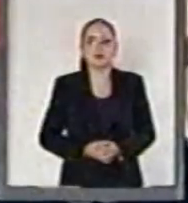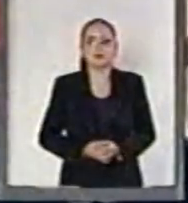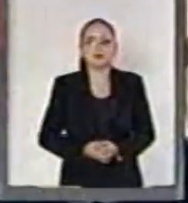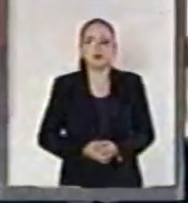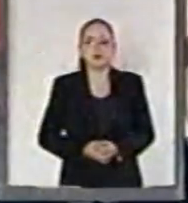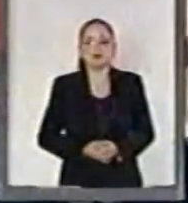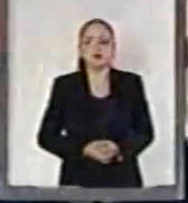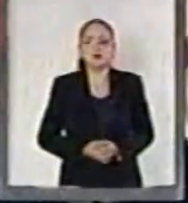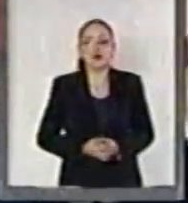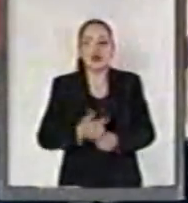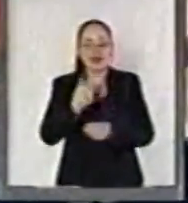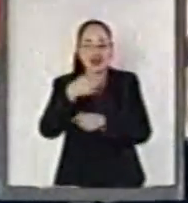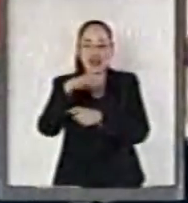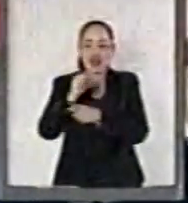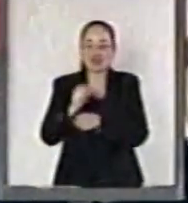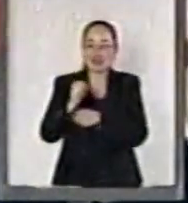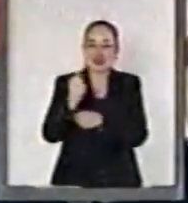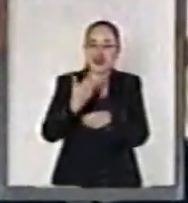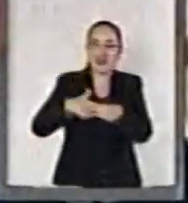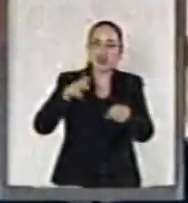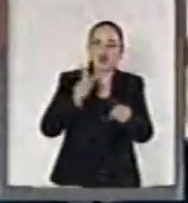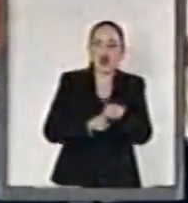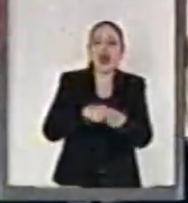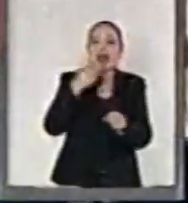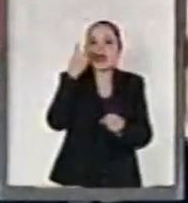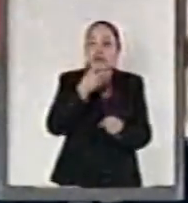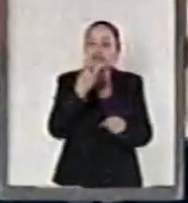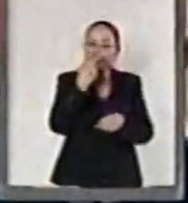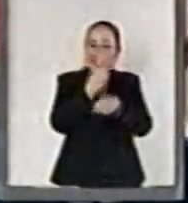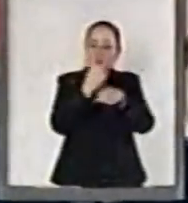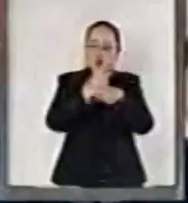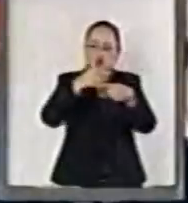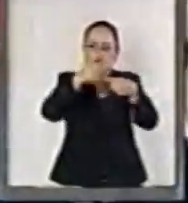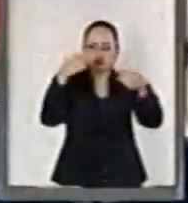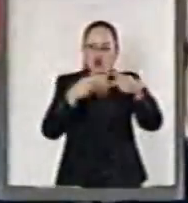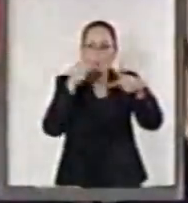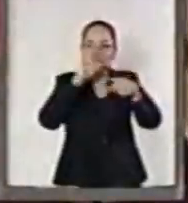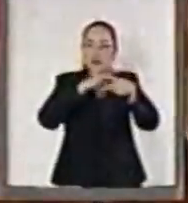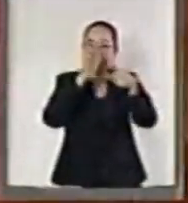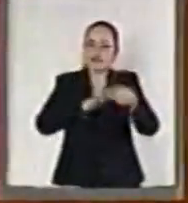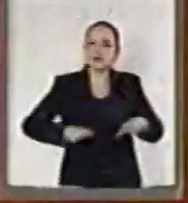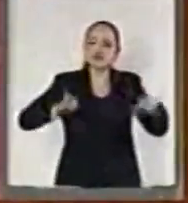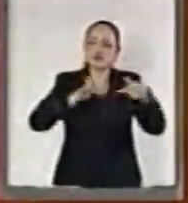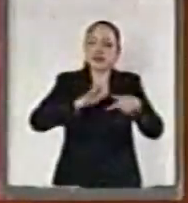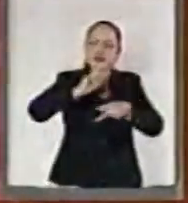el gas natural es el segundo energético más relevante del país,